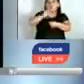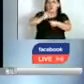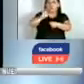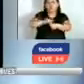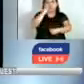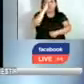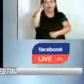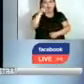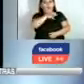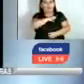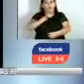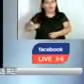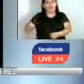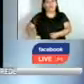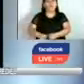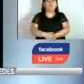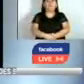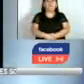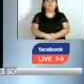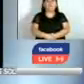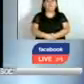domingo cuando se dio esta elección.